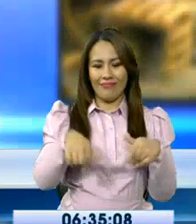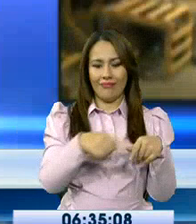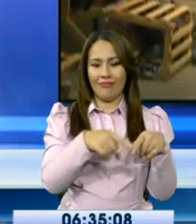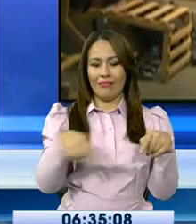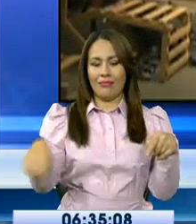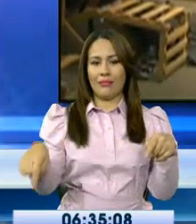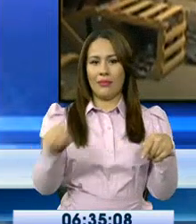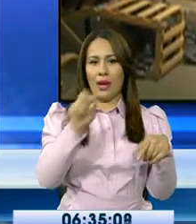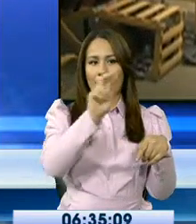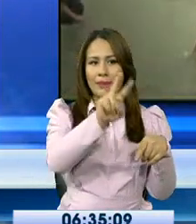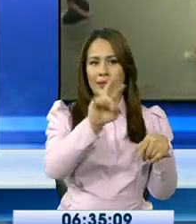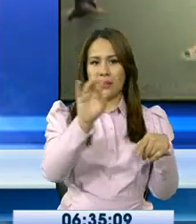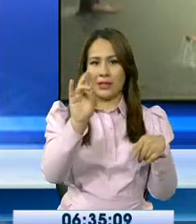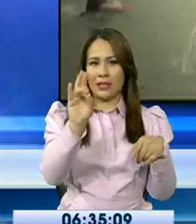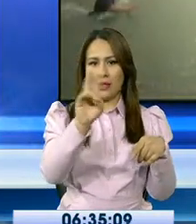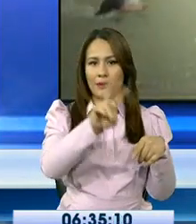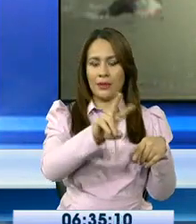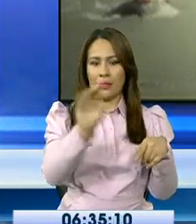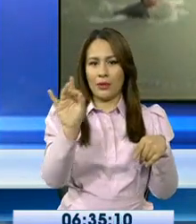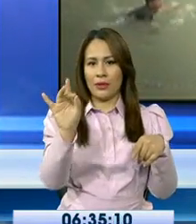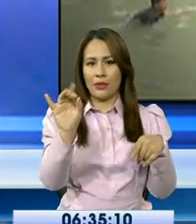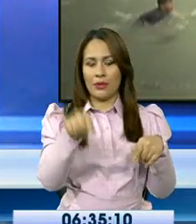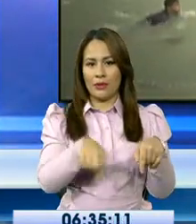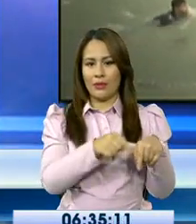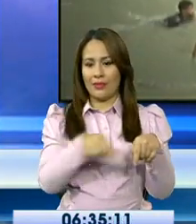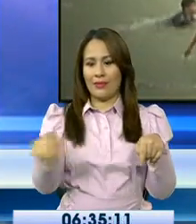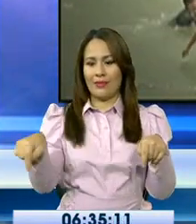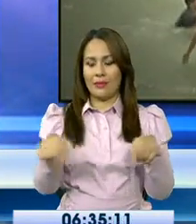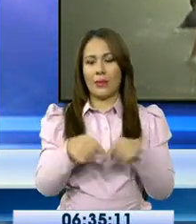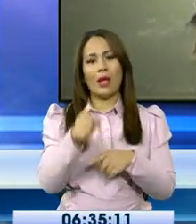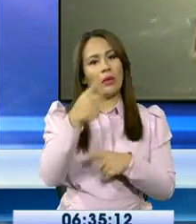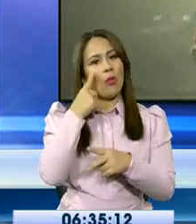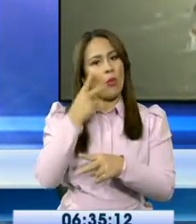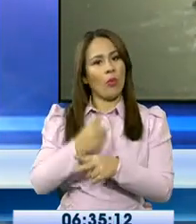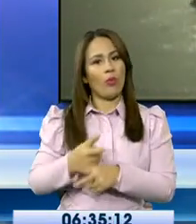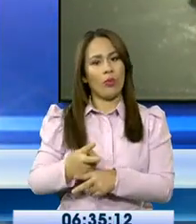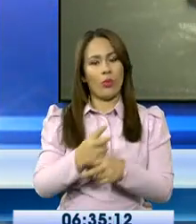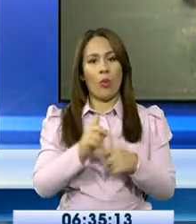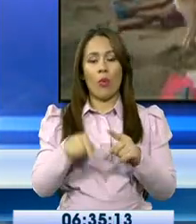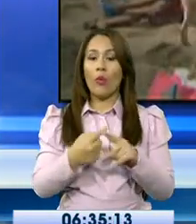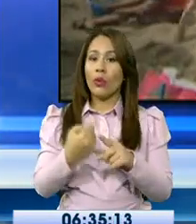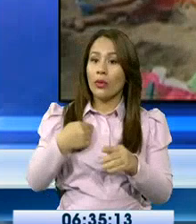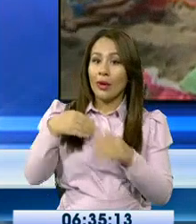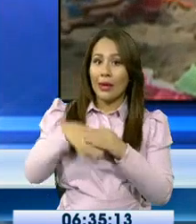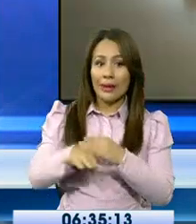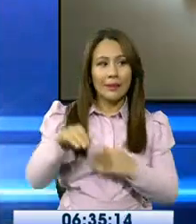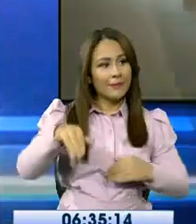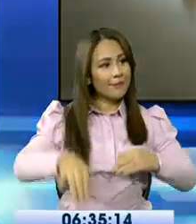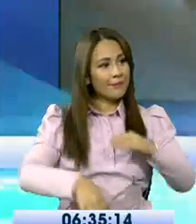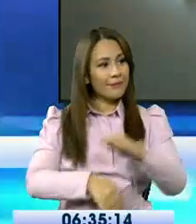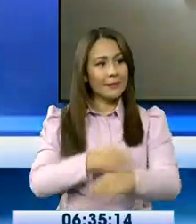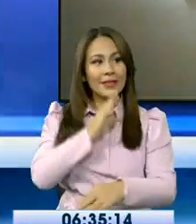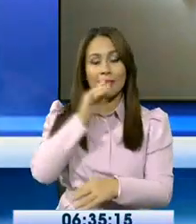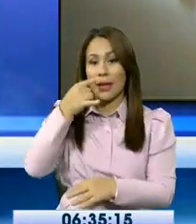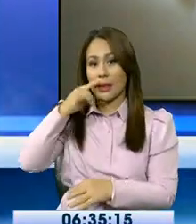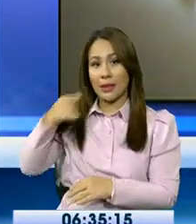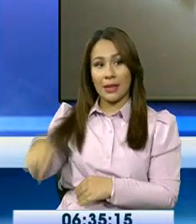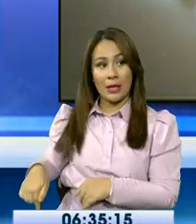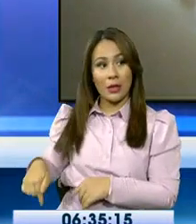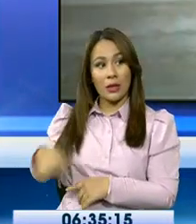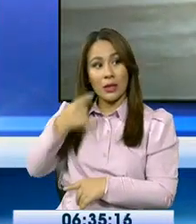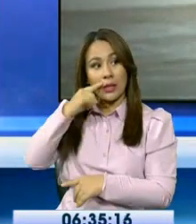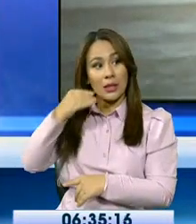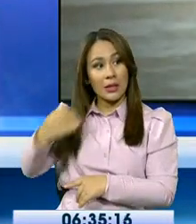lo que también se recomienda a la ciudadanía que tomen las precauciones del caso al momento de ingresar al mar, que los niños siempre ingresen con una persona